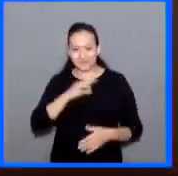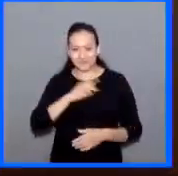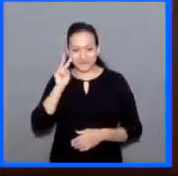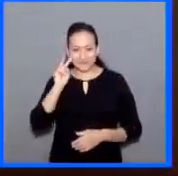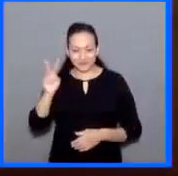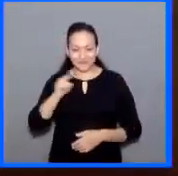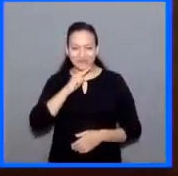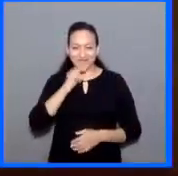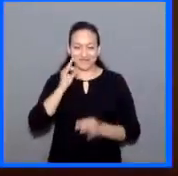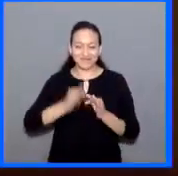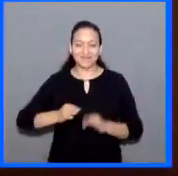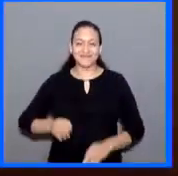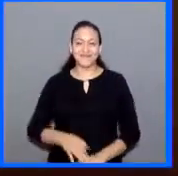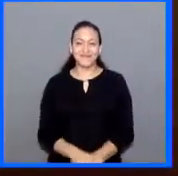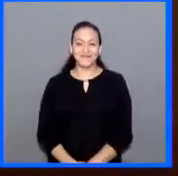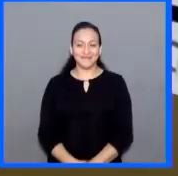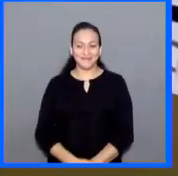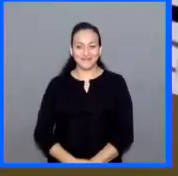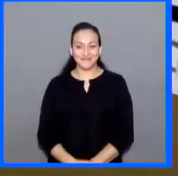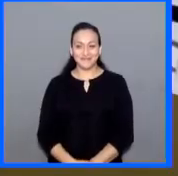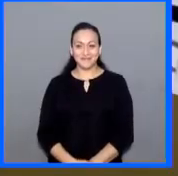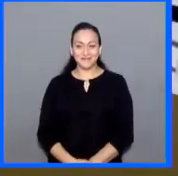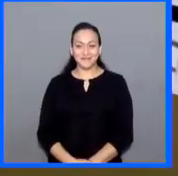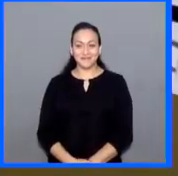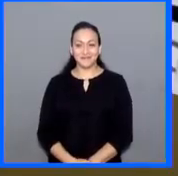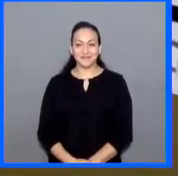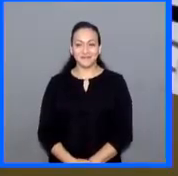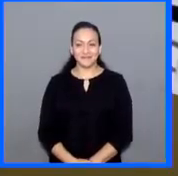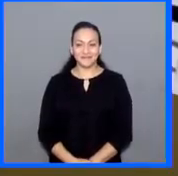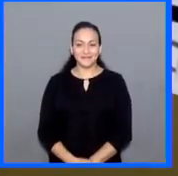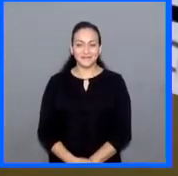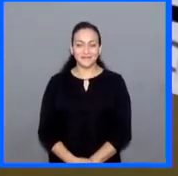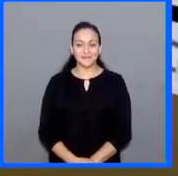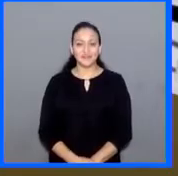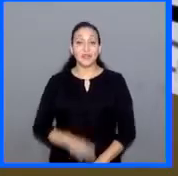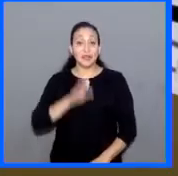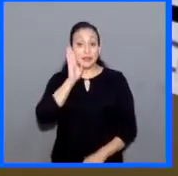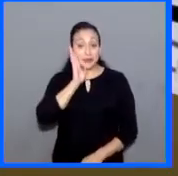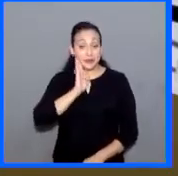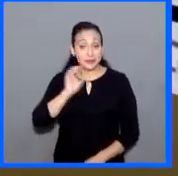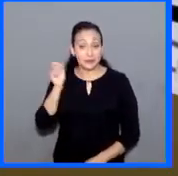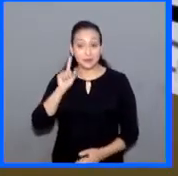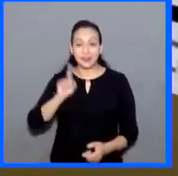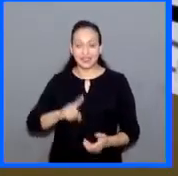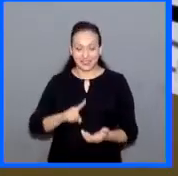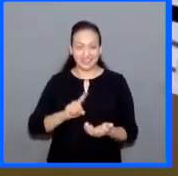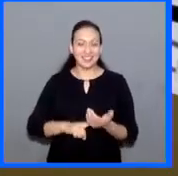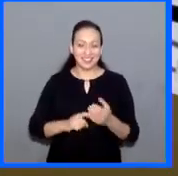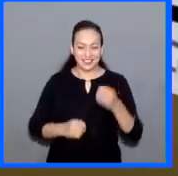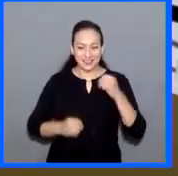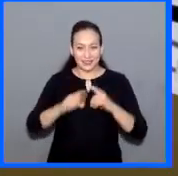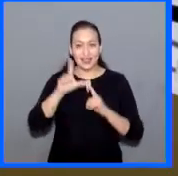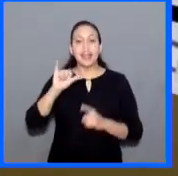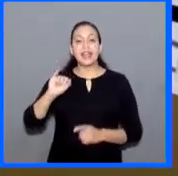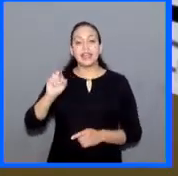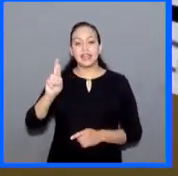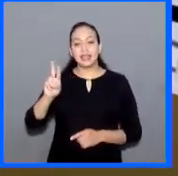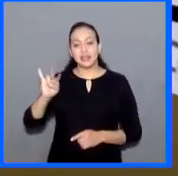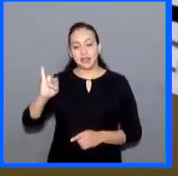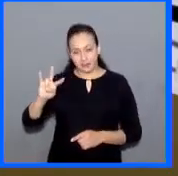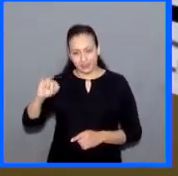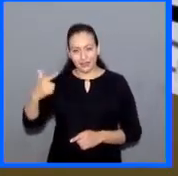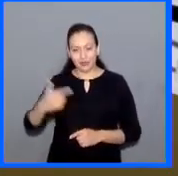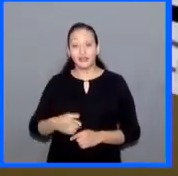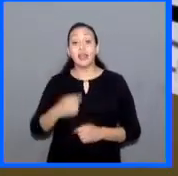TV, Mario López Peña. Y el ministro de la Suprema Corte de Justicia, Irving Espinosa Betanzo, inauguró el